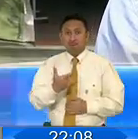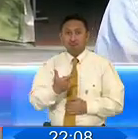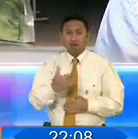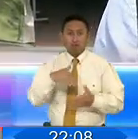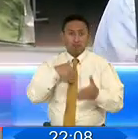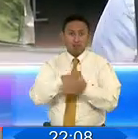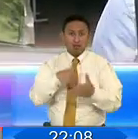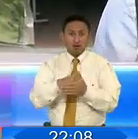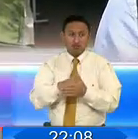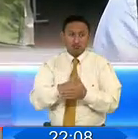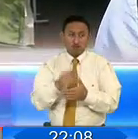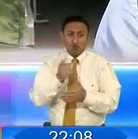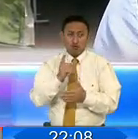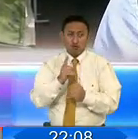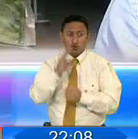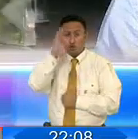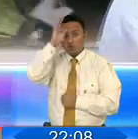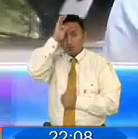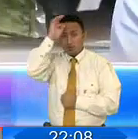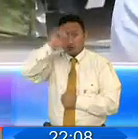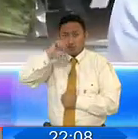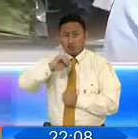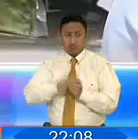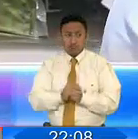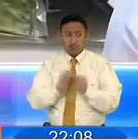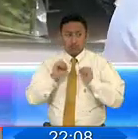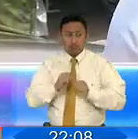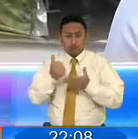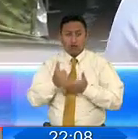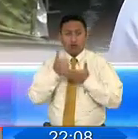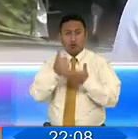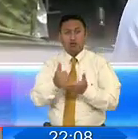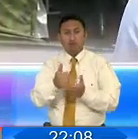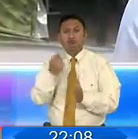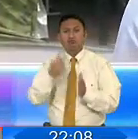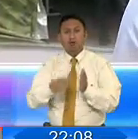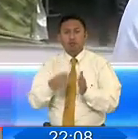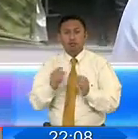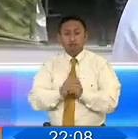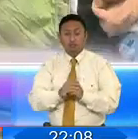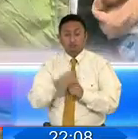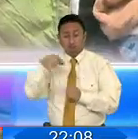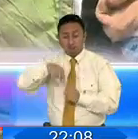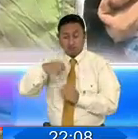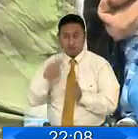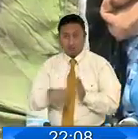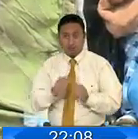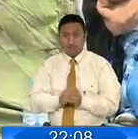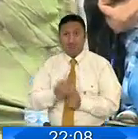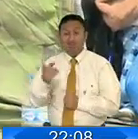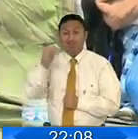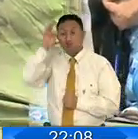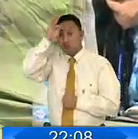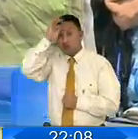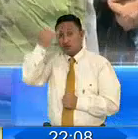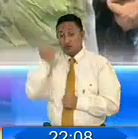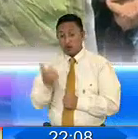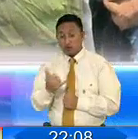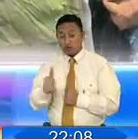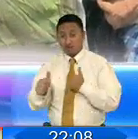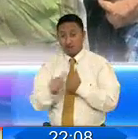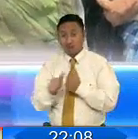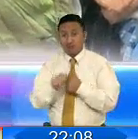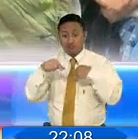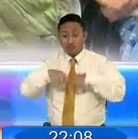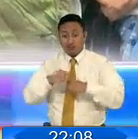restricción, más bien el hospital siempre ha salido a mostrarles qué es lo que en verdad está sucediendo. Esta casa de salud está a puertas de cumplir